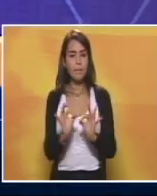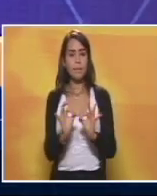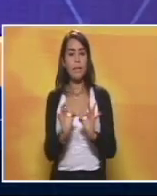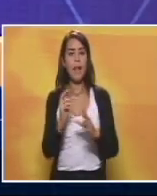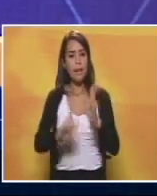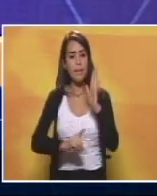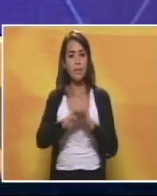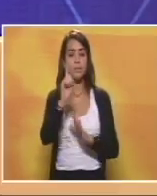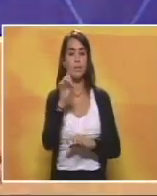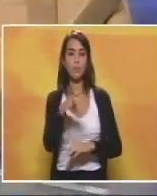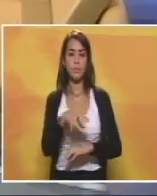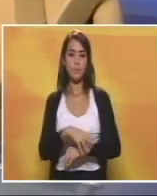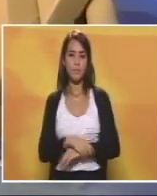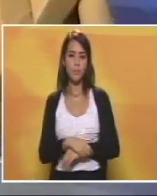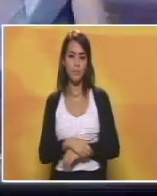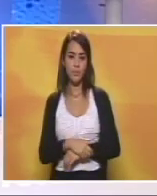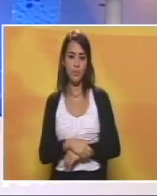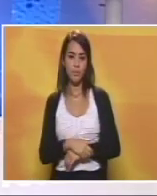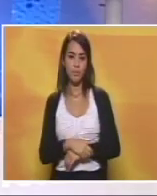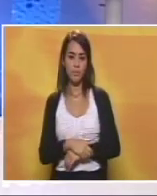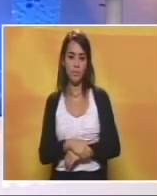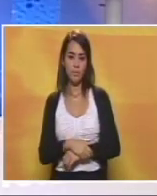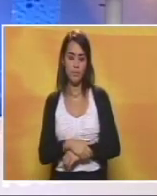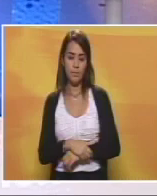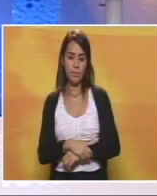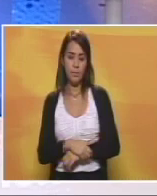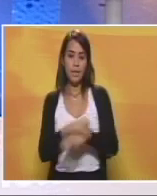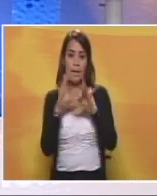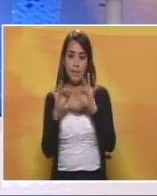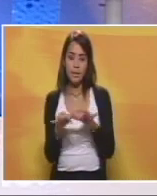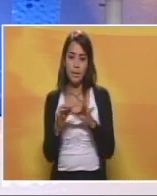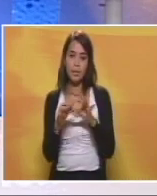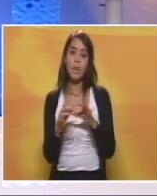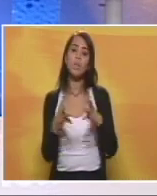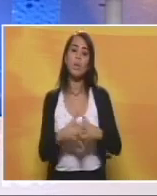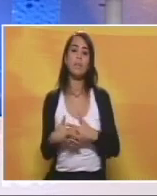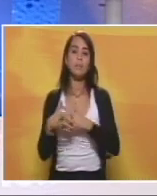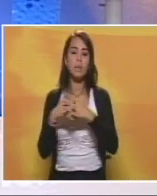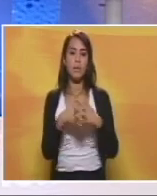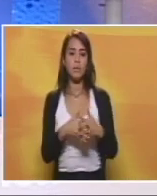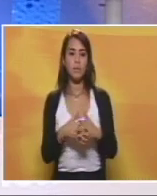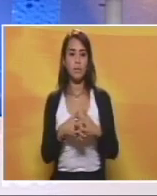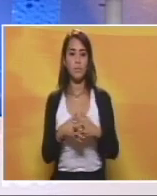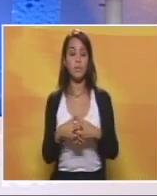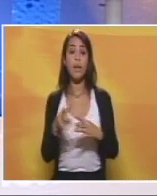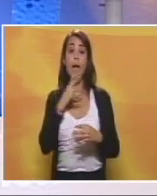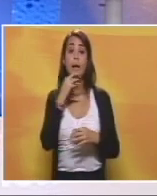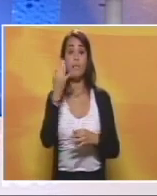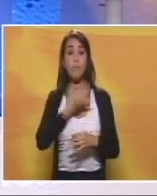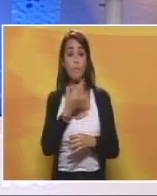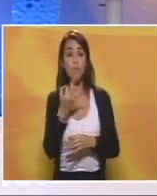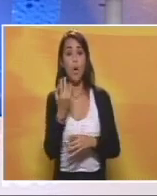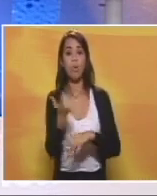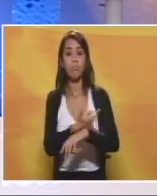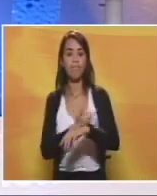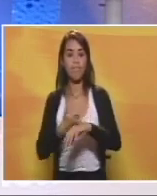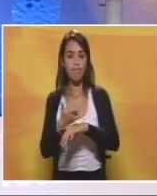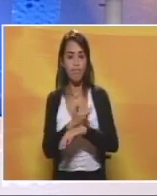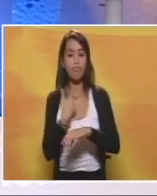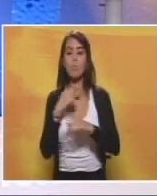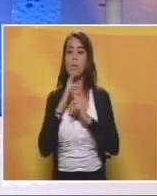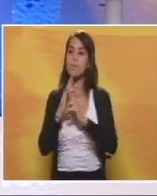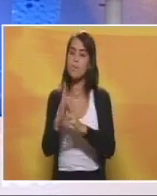desarrollo de la región el secretario de estado de eeuu mike pompeo afirmó que su gobierno responderá